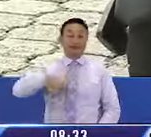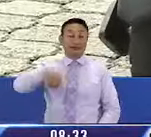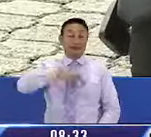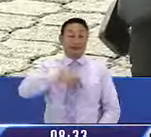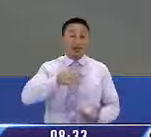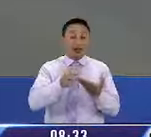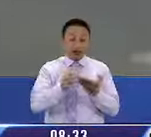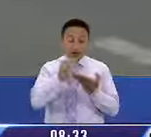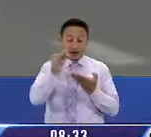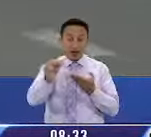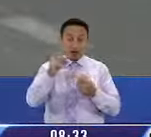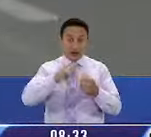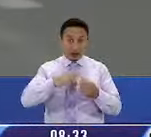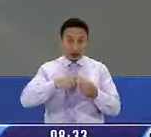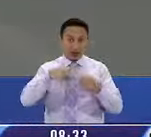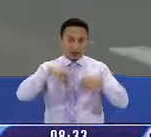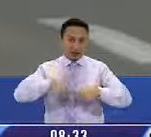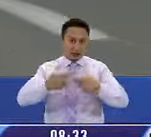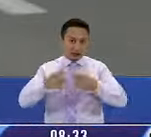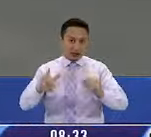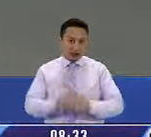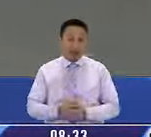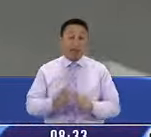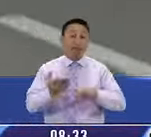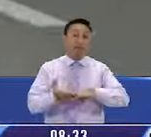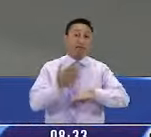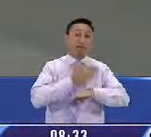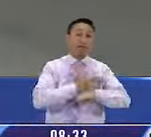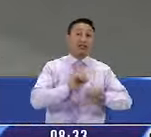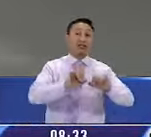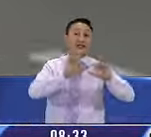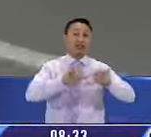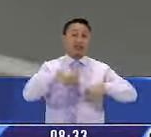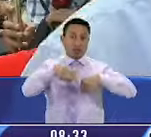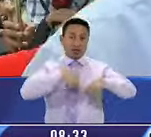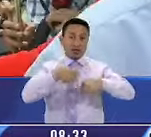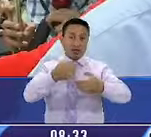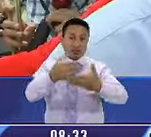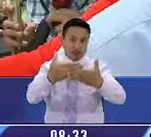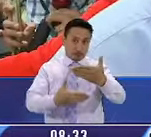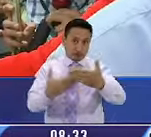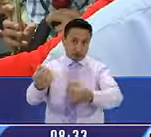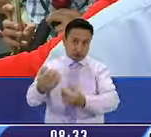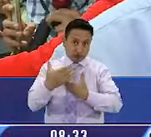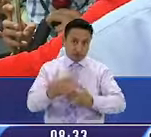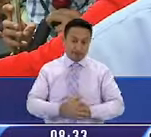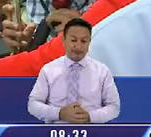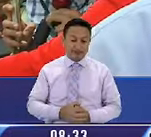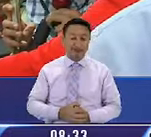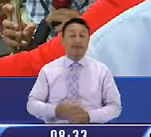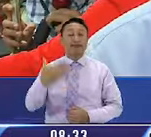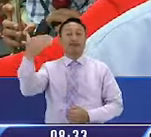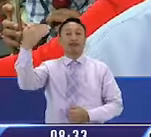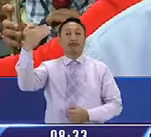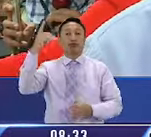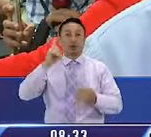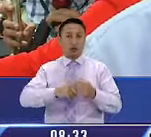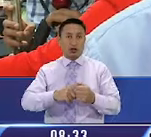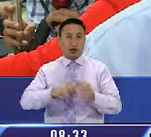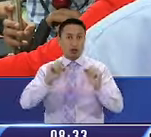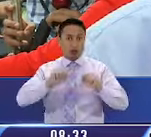de Quito. Para el efecto esperan un informe de la Secretaría de Movilidad. Que el alcalde de Quito tenga